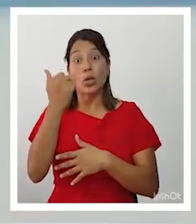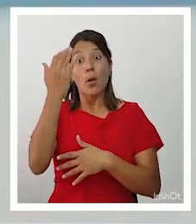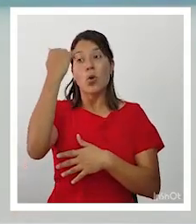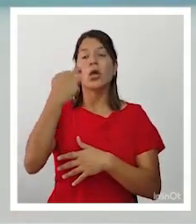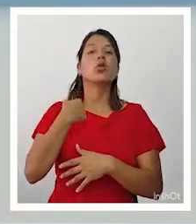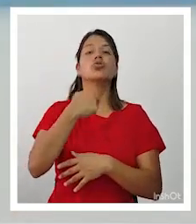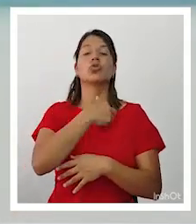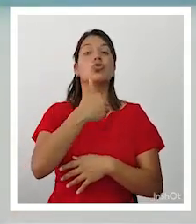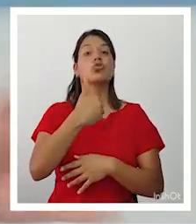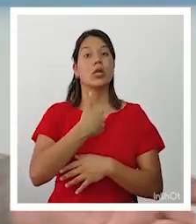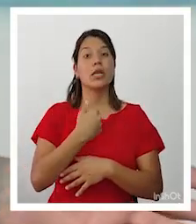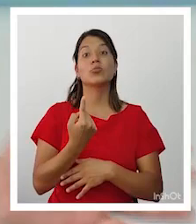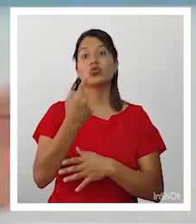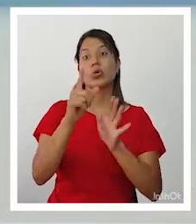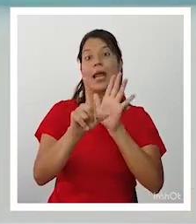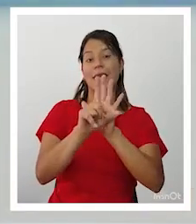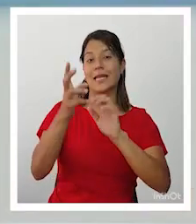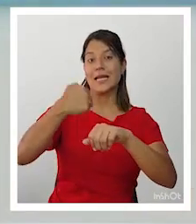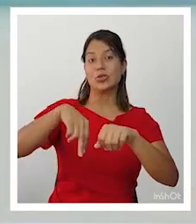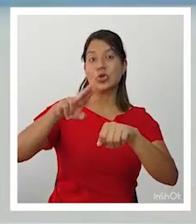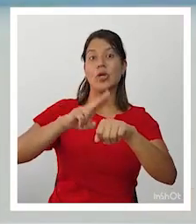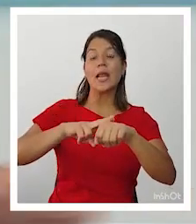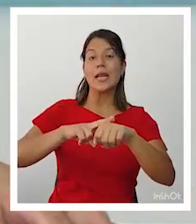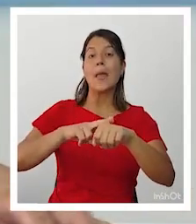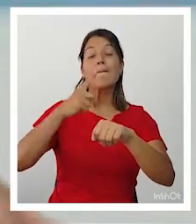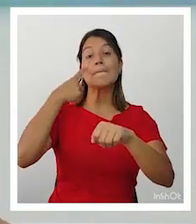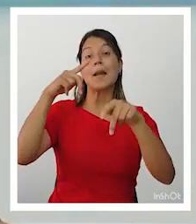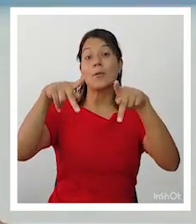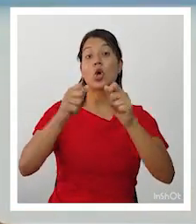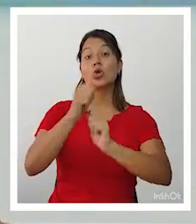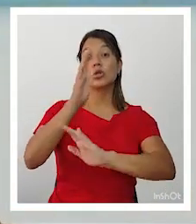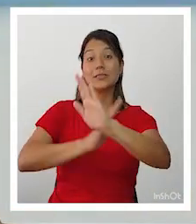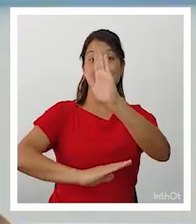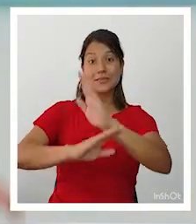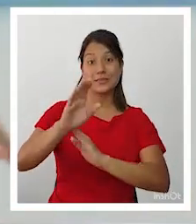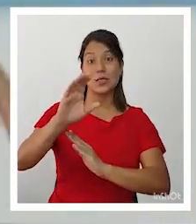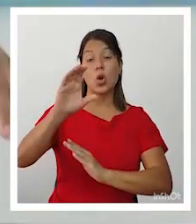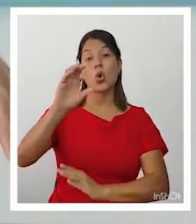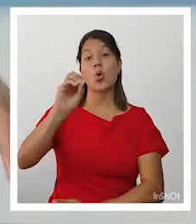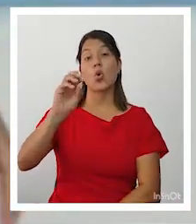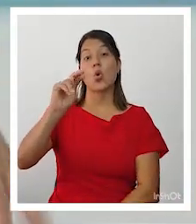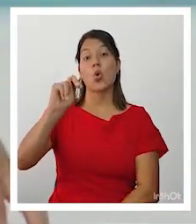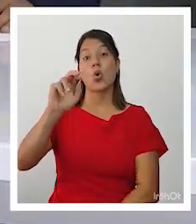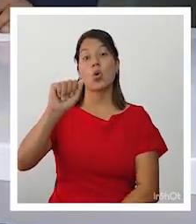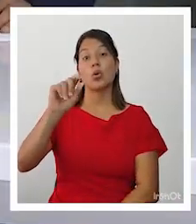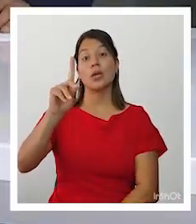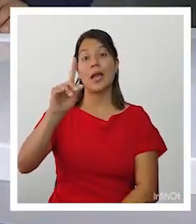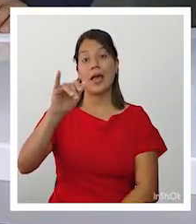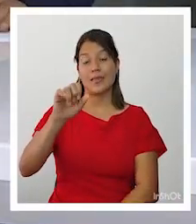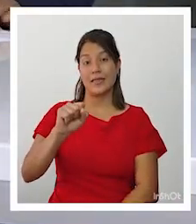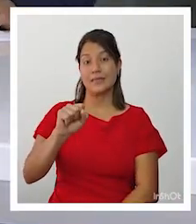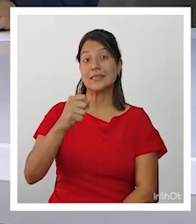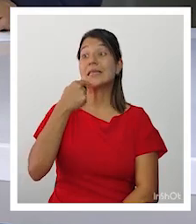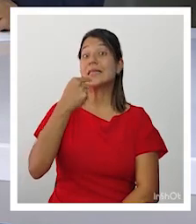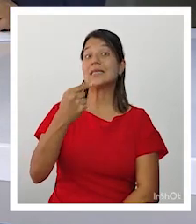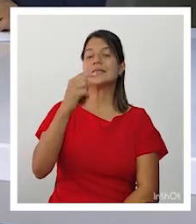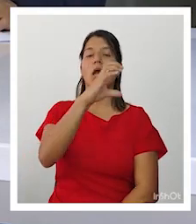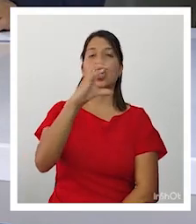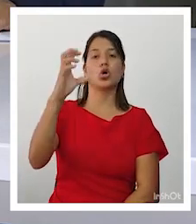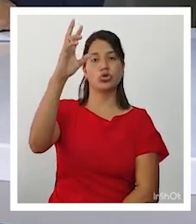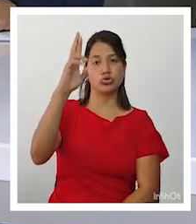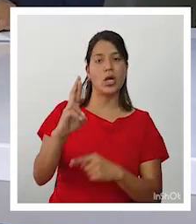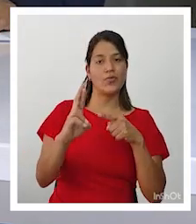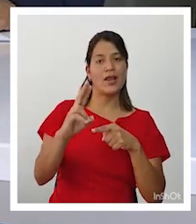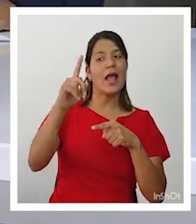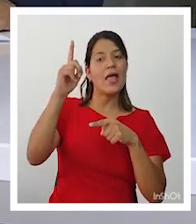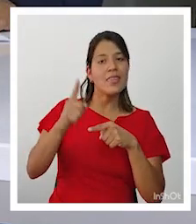política nacional de discapacidad, la PONADIS, y en la PONADIS lo que nos indica es que Costa Rica tiene que ser potencia